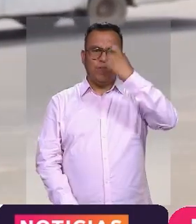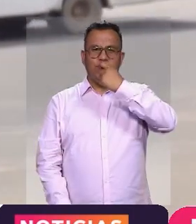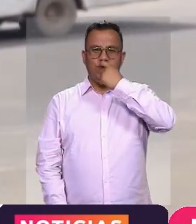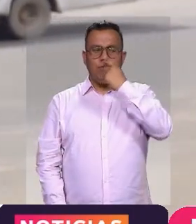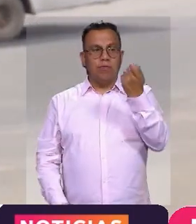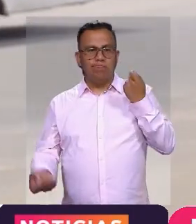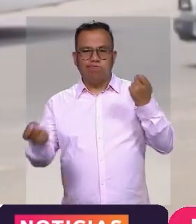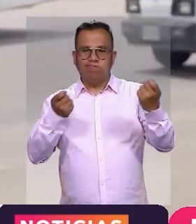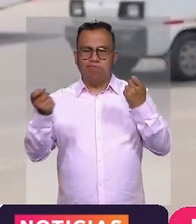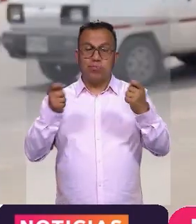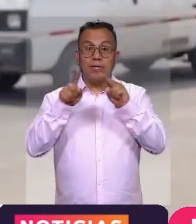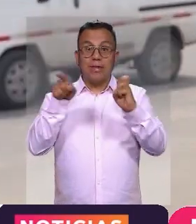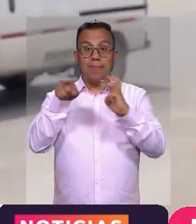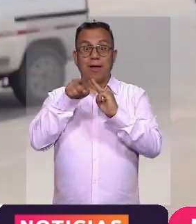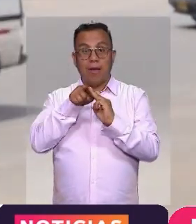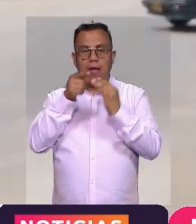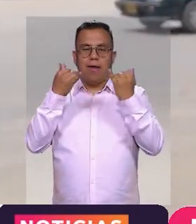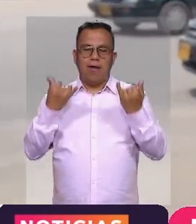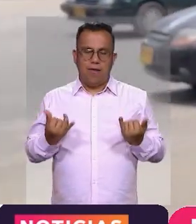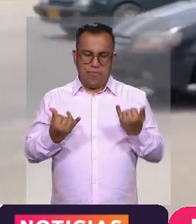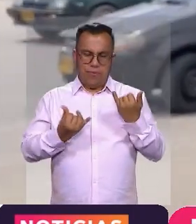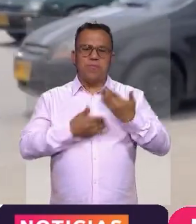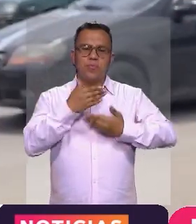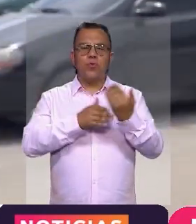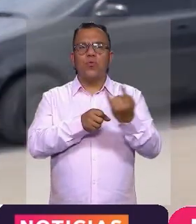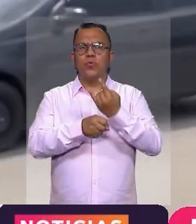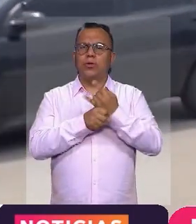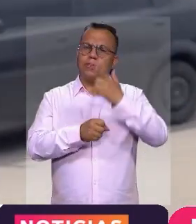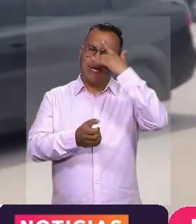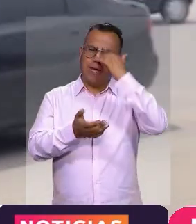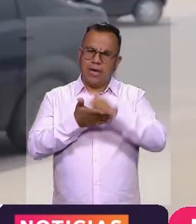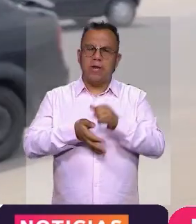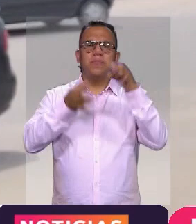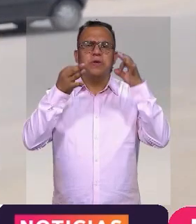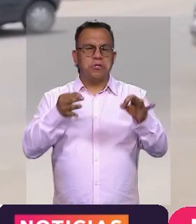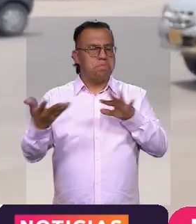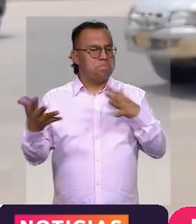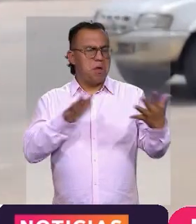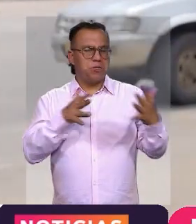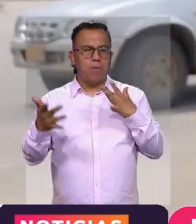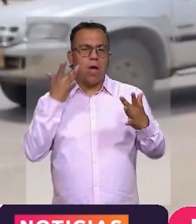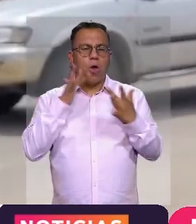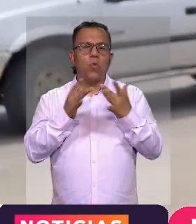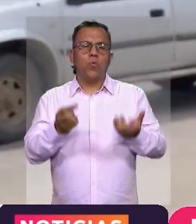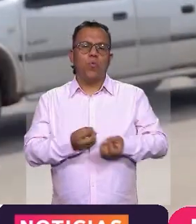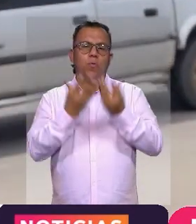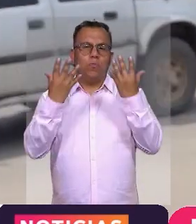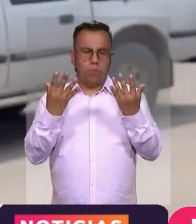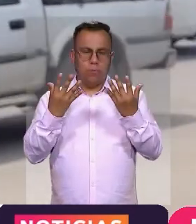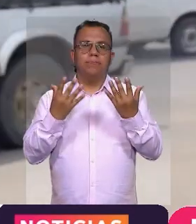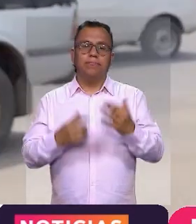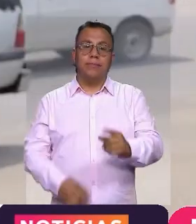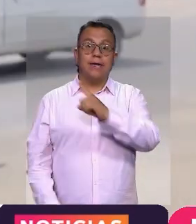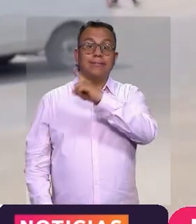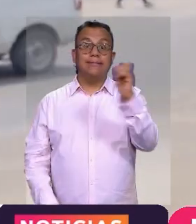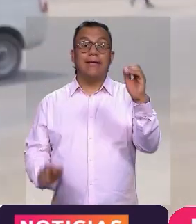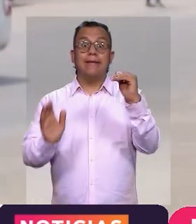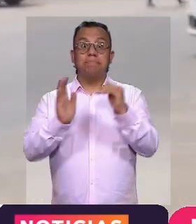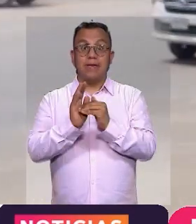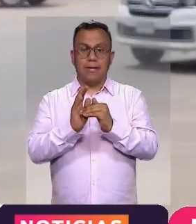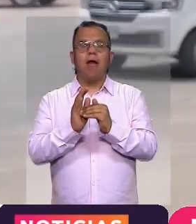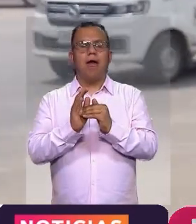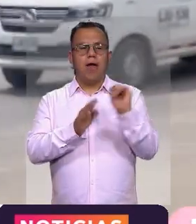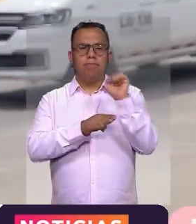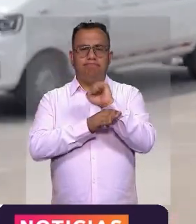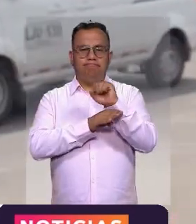transporte garantizando la movilidad de nuestros usuarios. Tenemos un aproximado que van a salir más de 100.000 vehículos